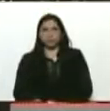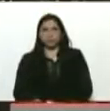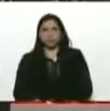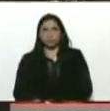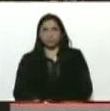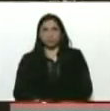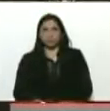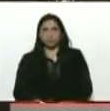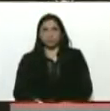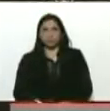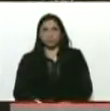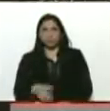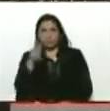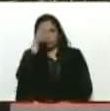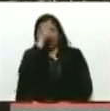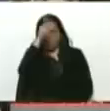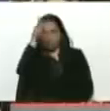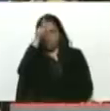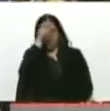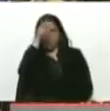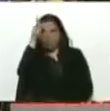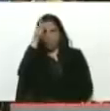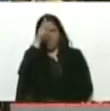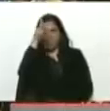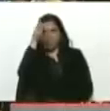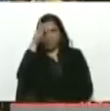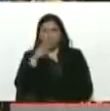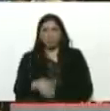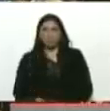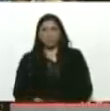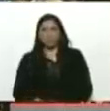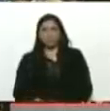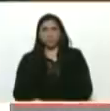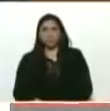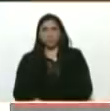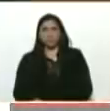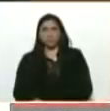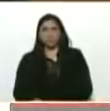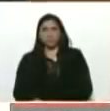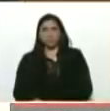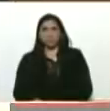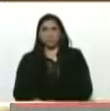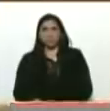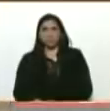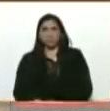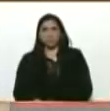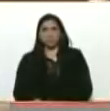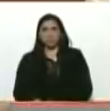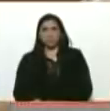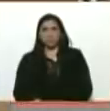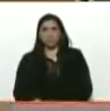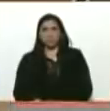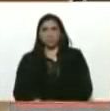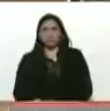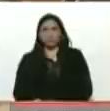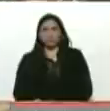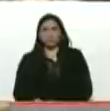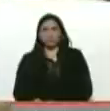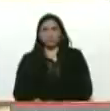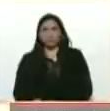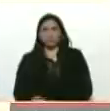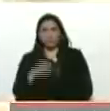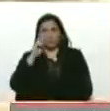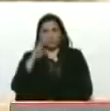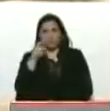¿cómo se llaman las cámaras estas? Los GoPro que le montaban aquí. Allá abajo, esta que está aquí, si la ves